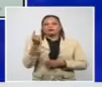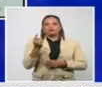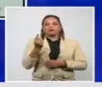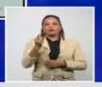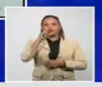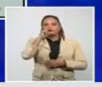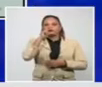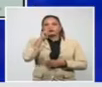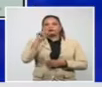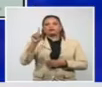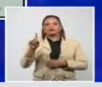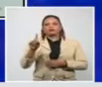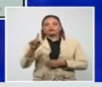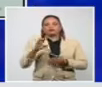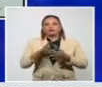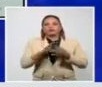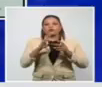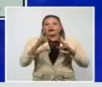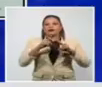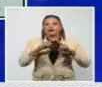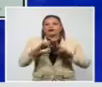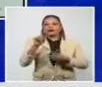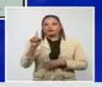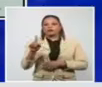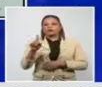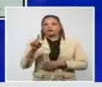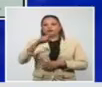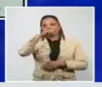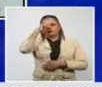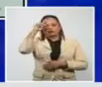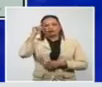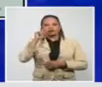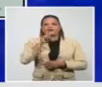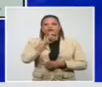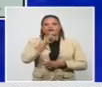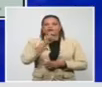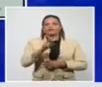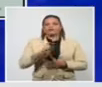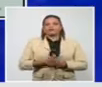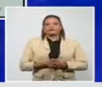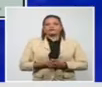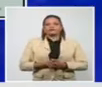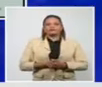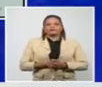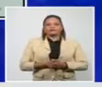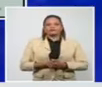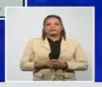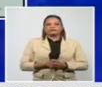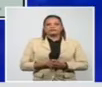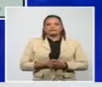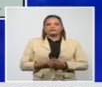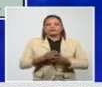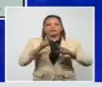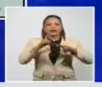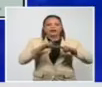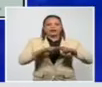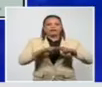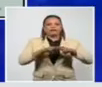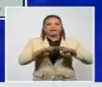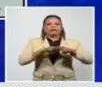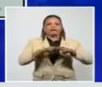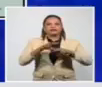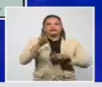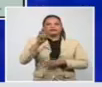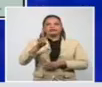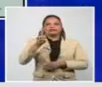Guanajay y uno de San Antonio de los Baños. En el caso de La Habana,